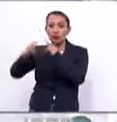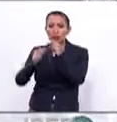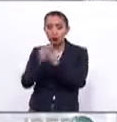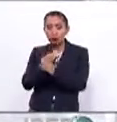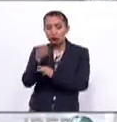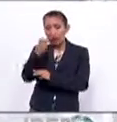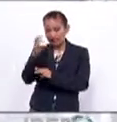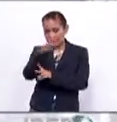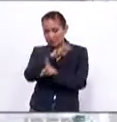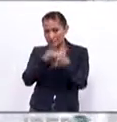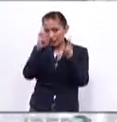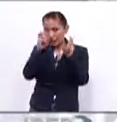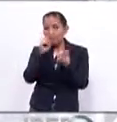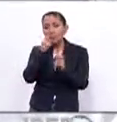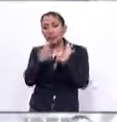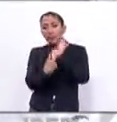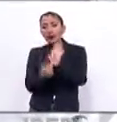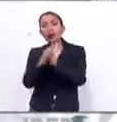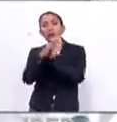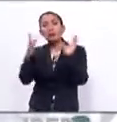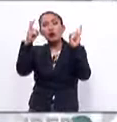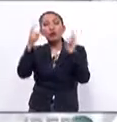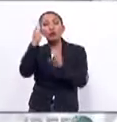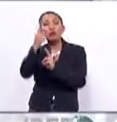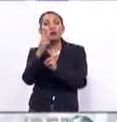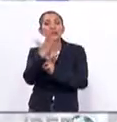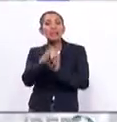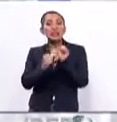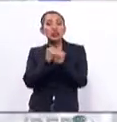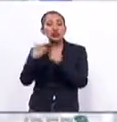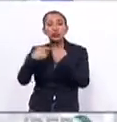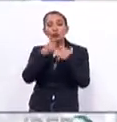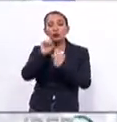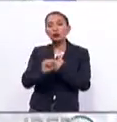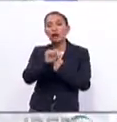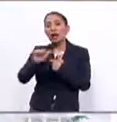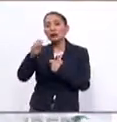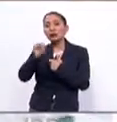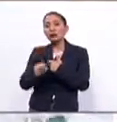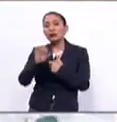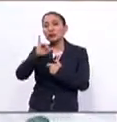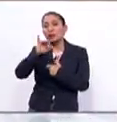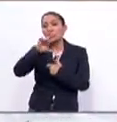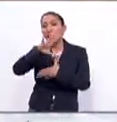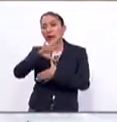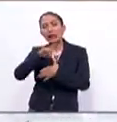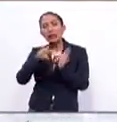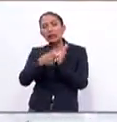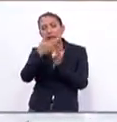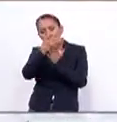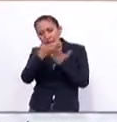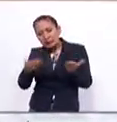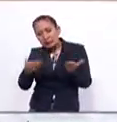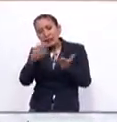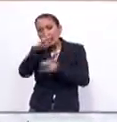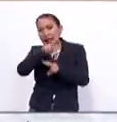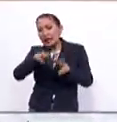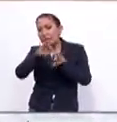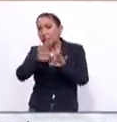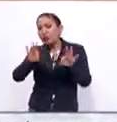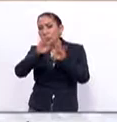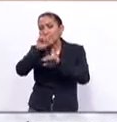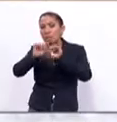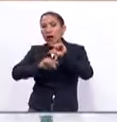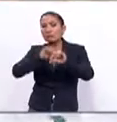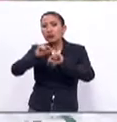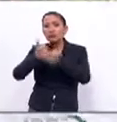mundo. En este contexto también se presentó el libro Una década de la cooperación sur-sur en Iberoamérica, el cual ofrece un análisis de la importancia